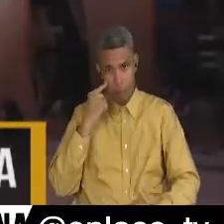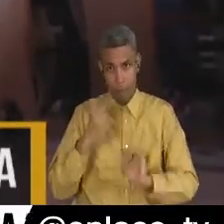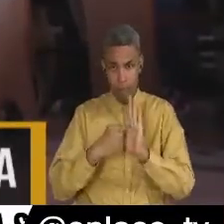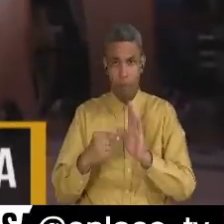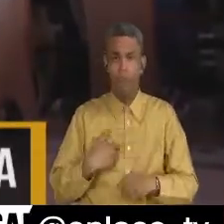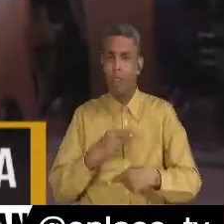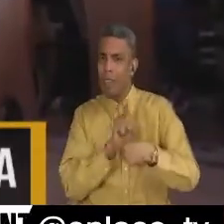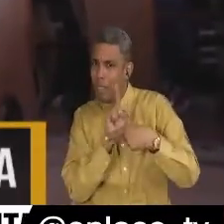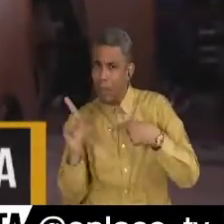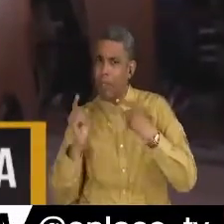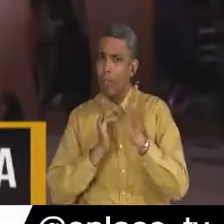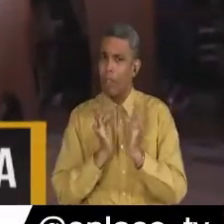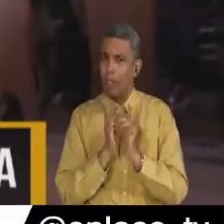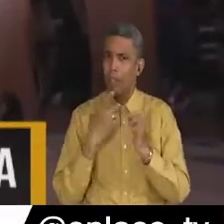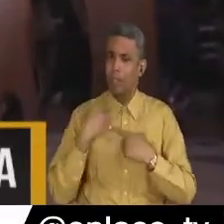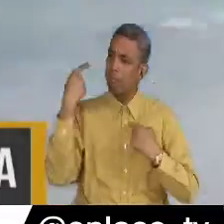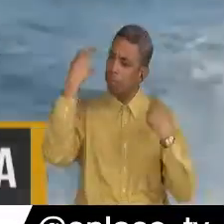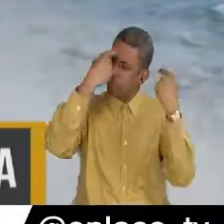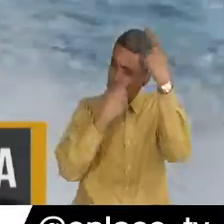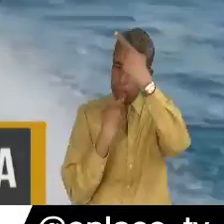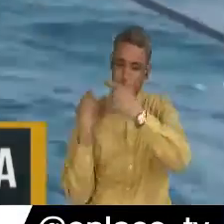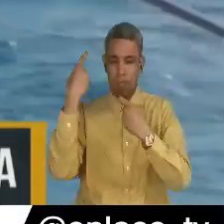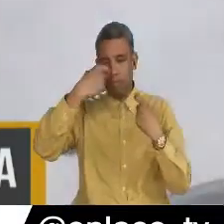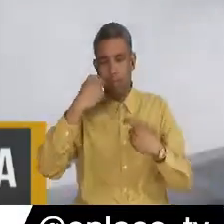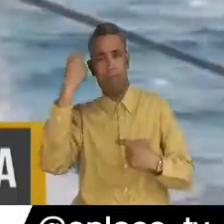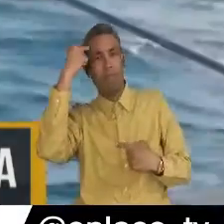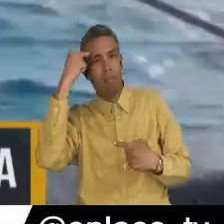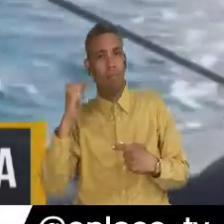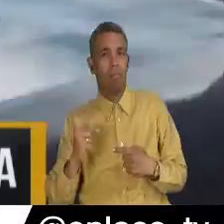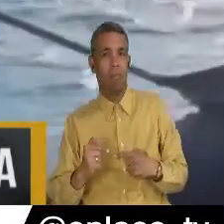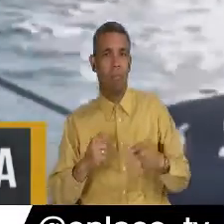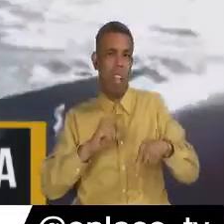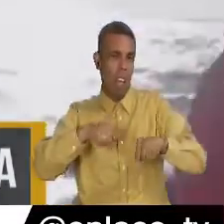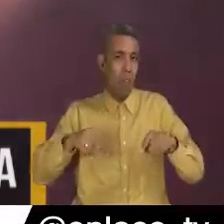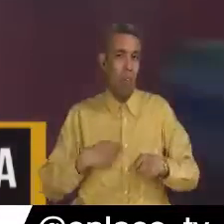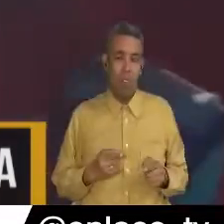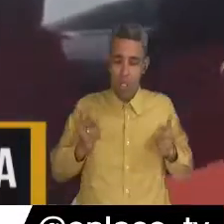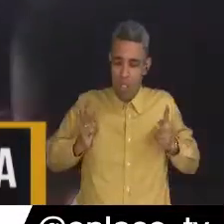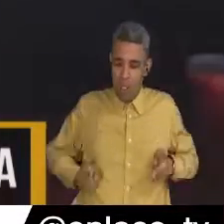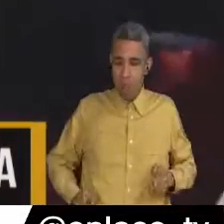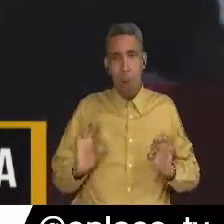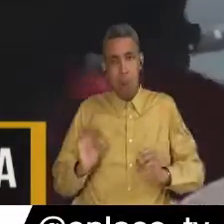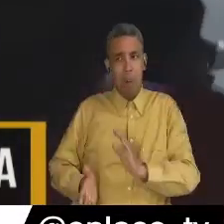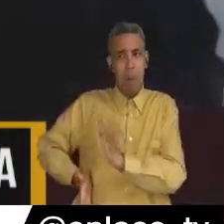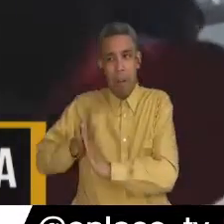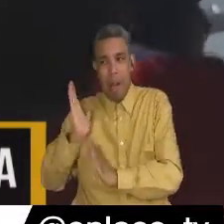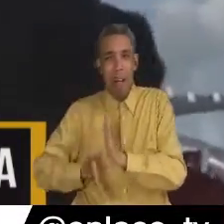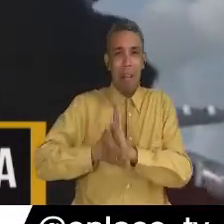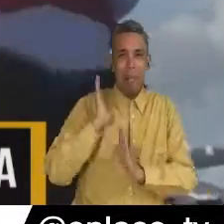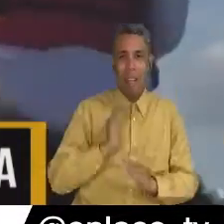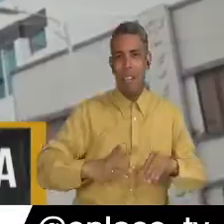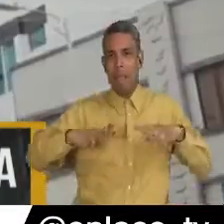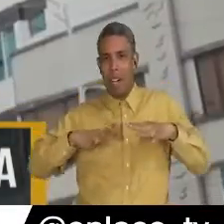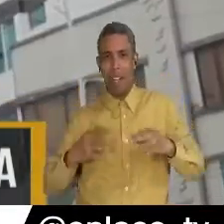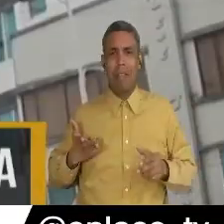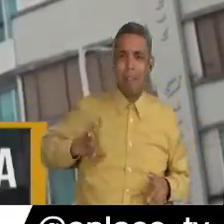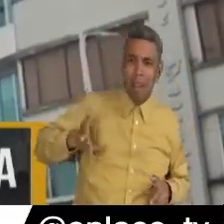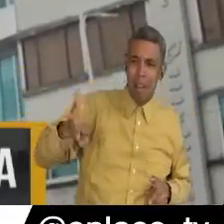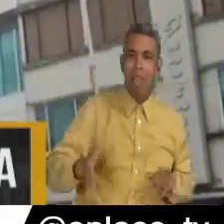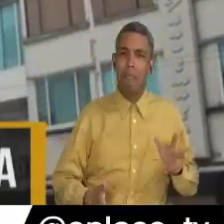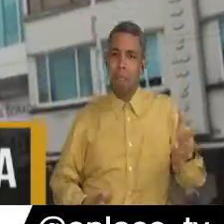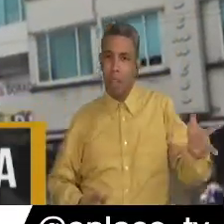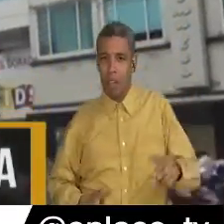época de reflexión para algunas personas, para otras de descanso, incluso para vacacionar. Pero si en este tiempo no se tiene la